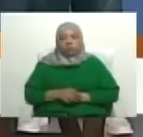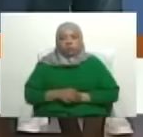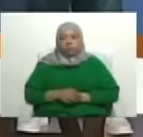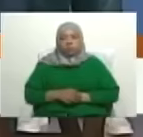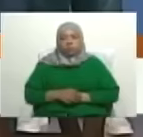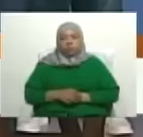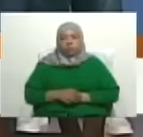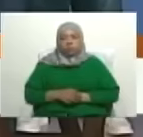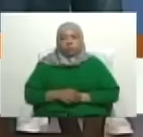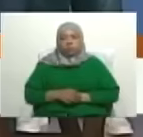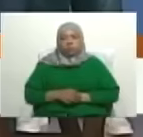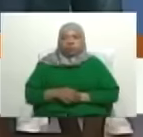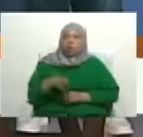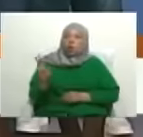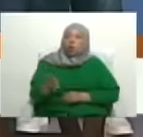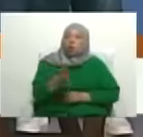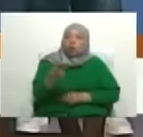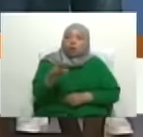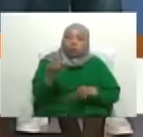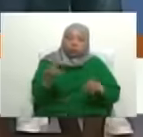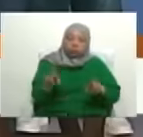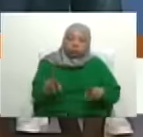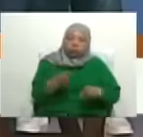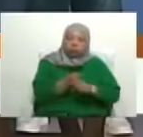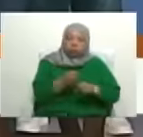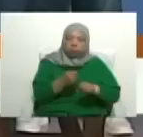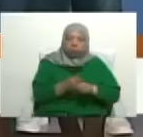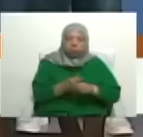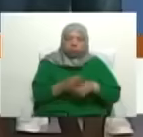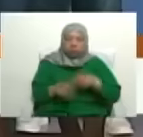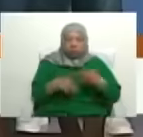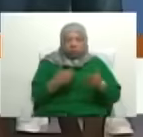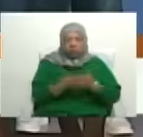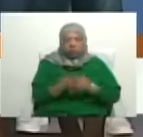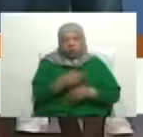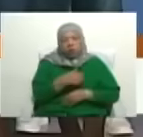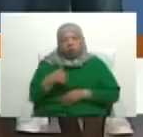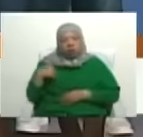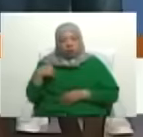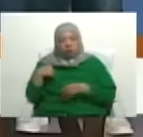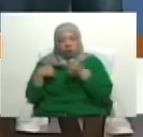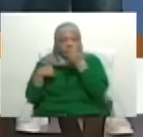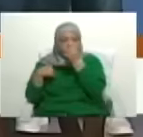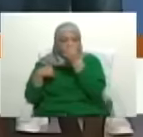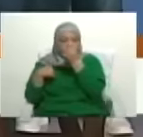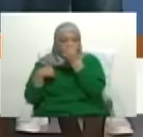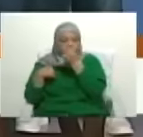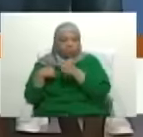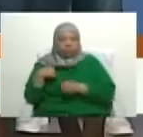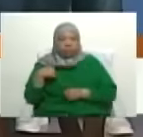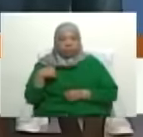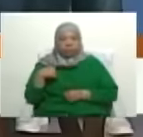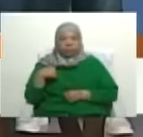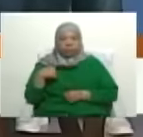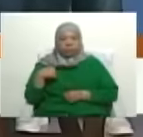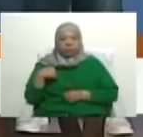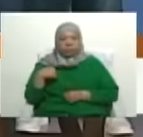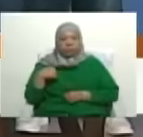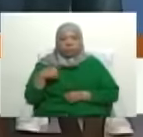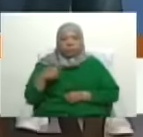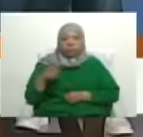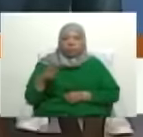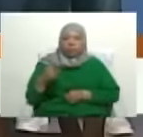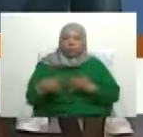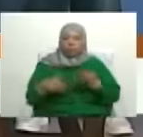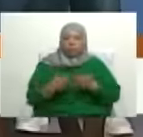Porque no le vamos a entregar la única prueba que ellos quieren No se los vamos a entregar, no se